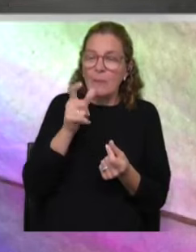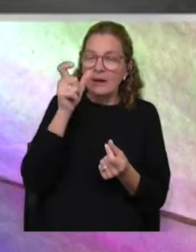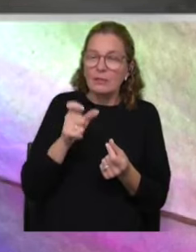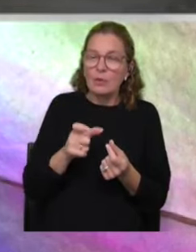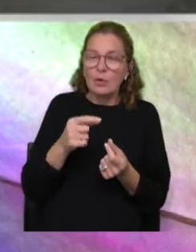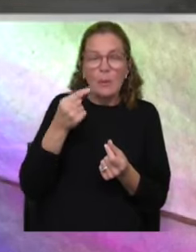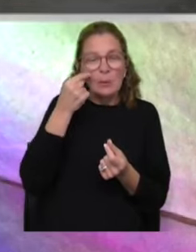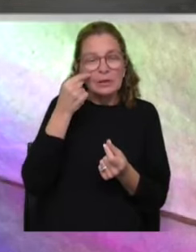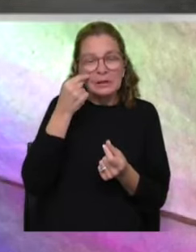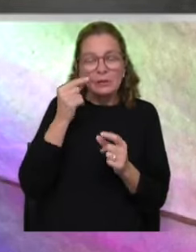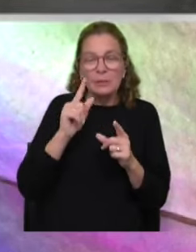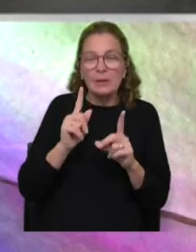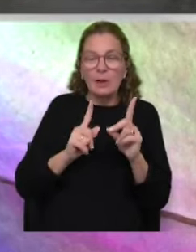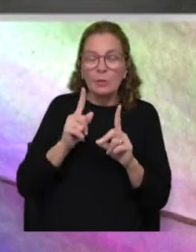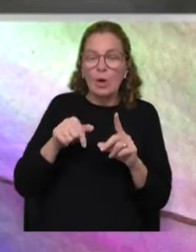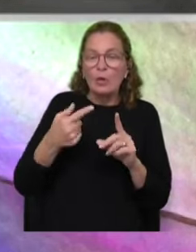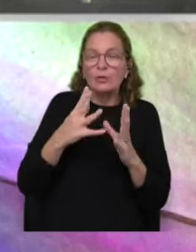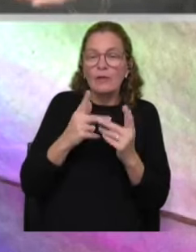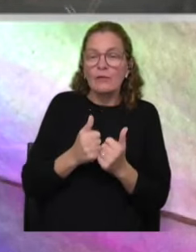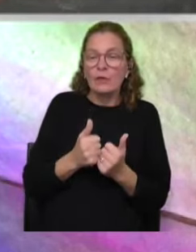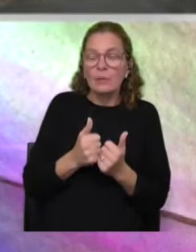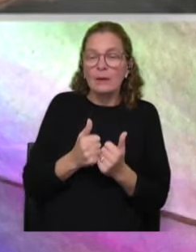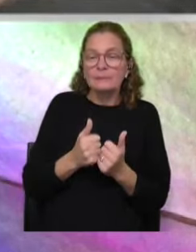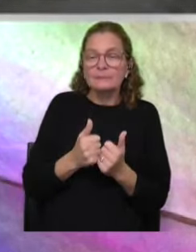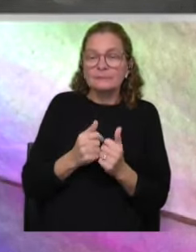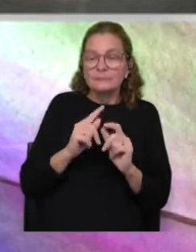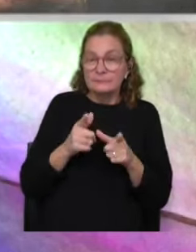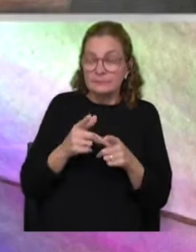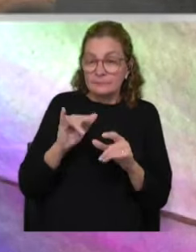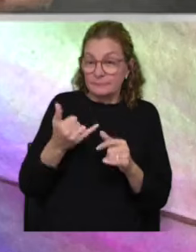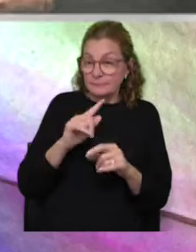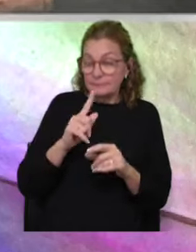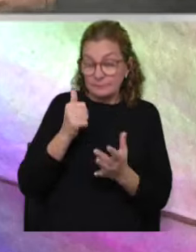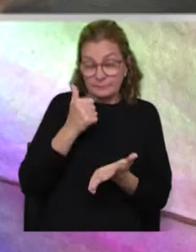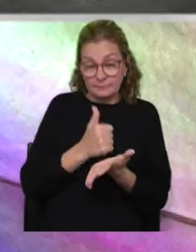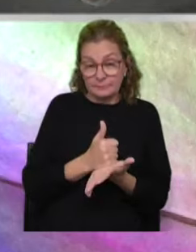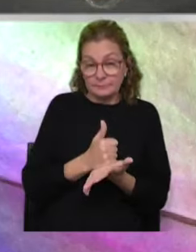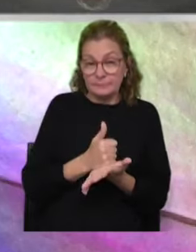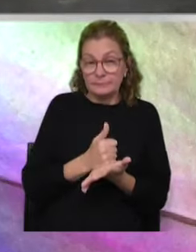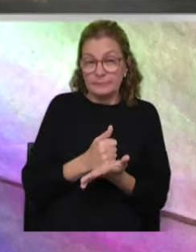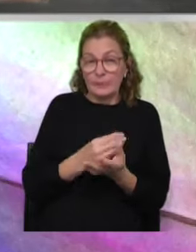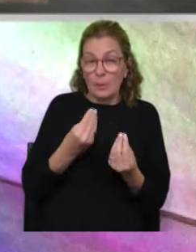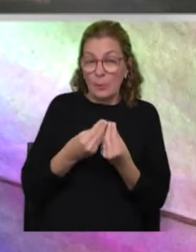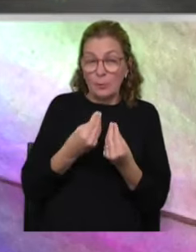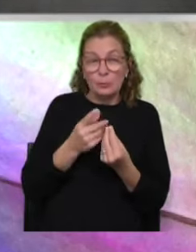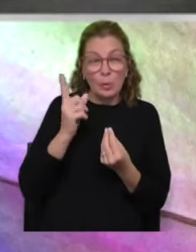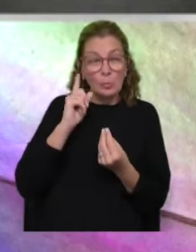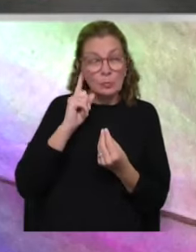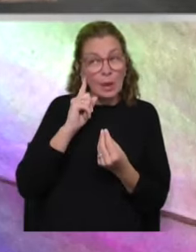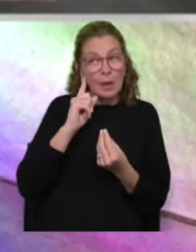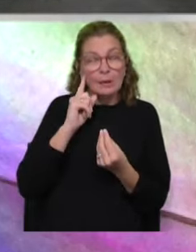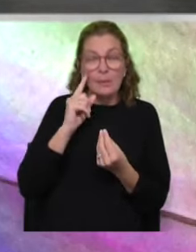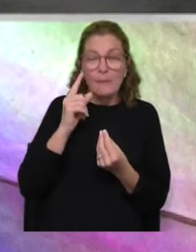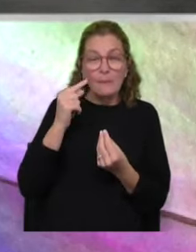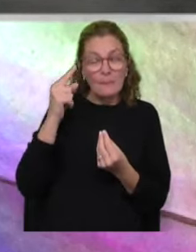por testigos, de alguna u otra manera, de las víctimas que ya no están. De tanto escuchar todo esto, pensé que